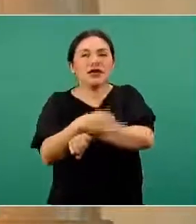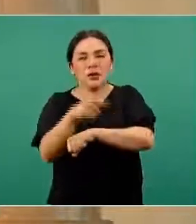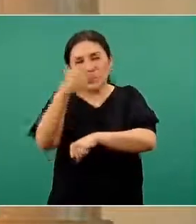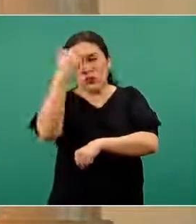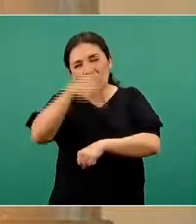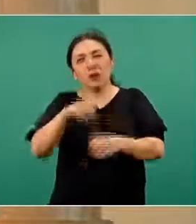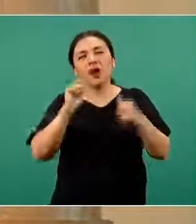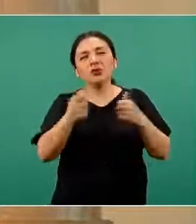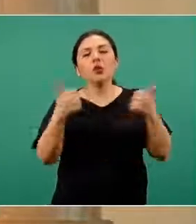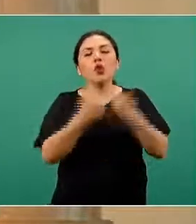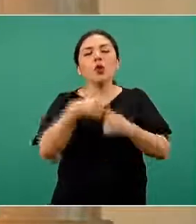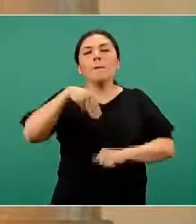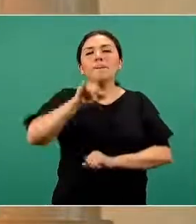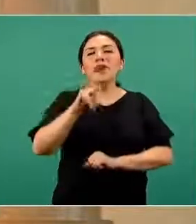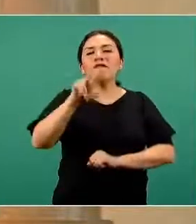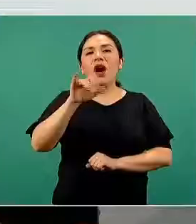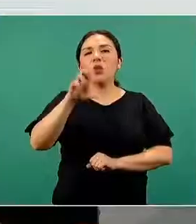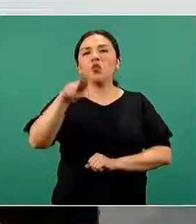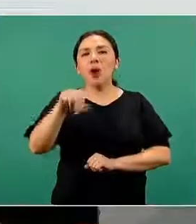a través de